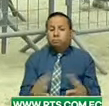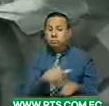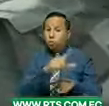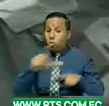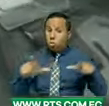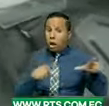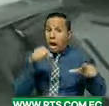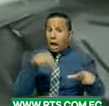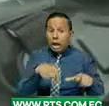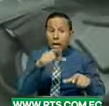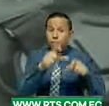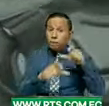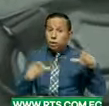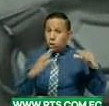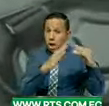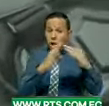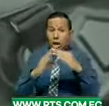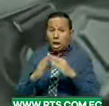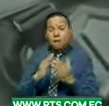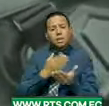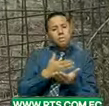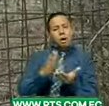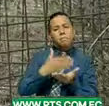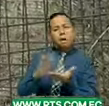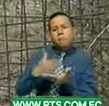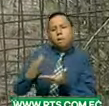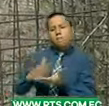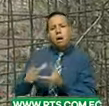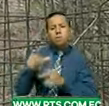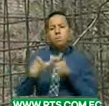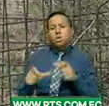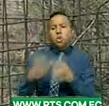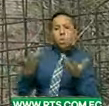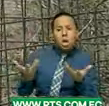está restringido al acceso de civiles.